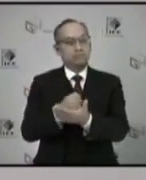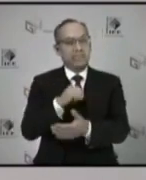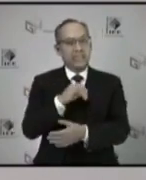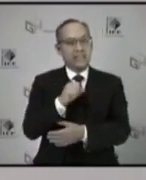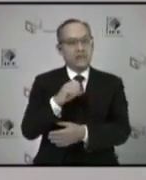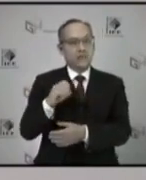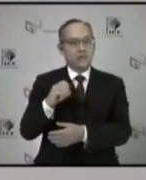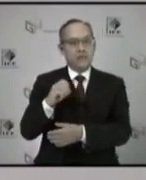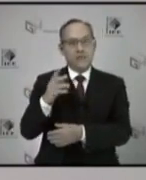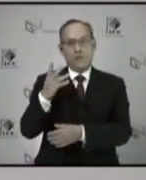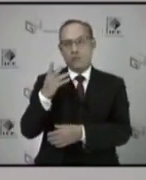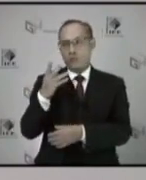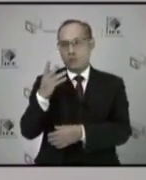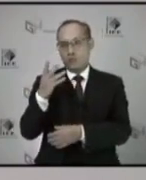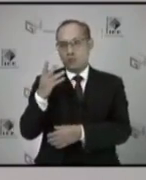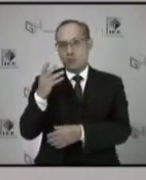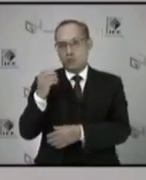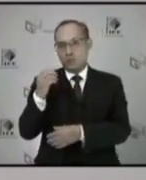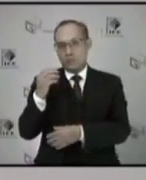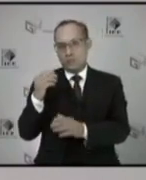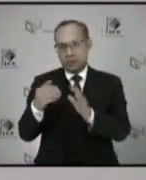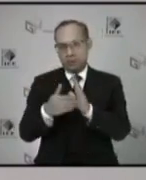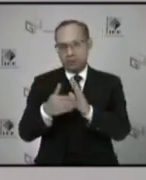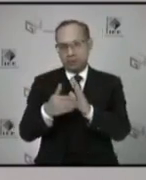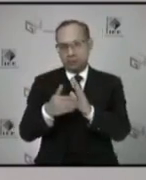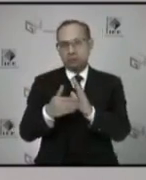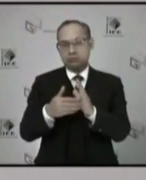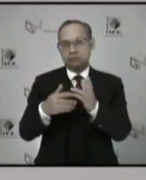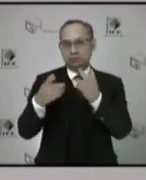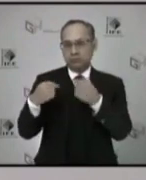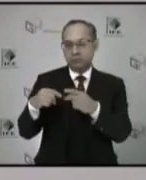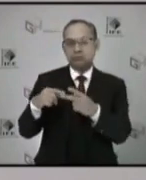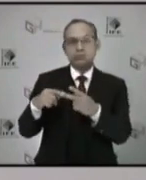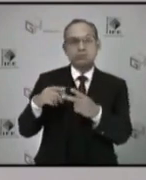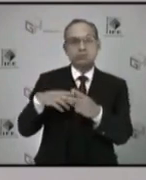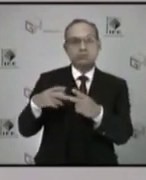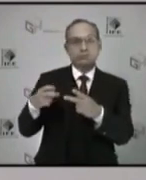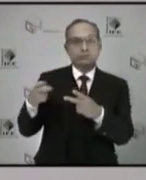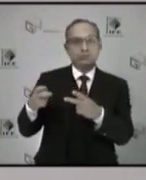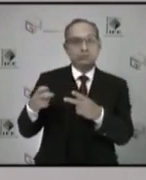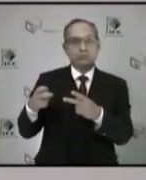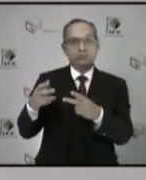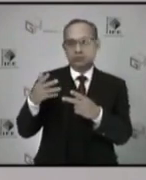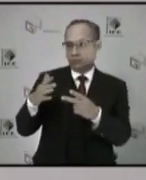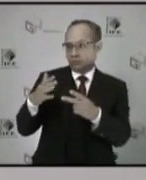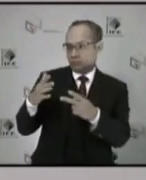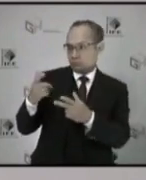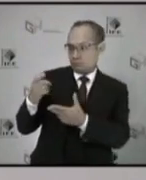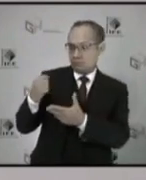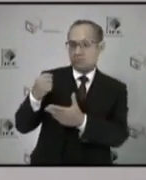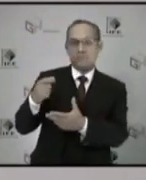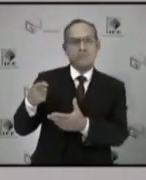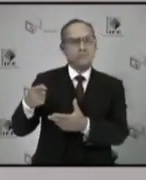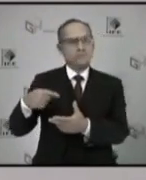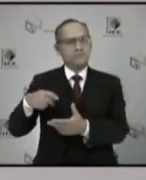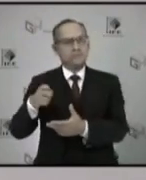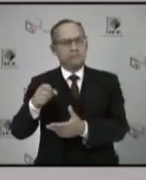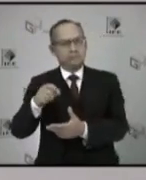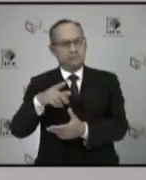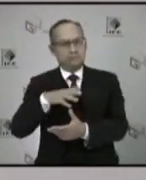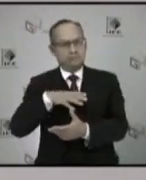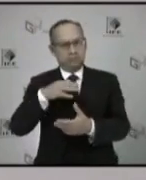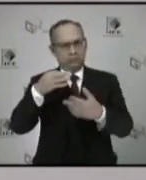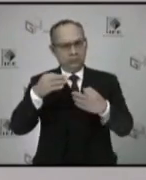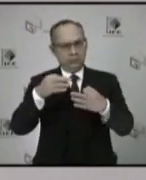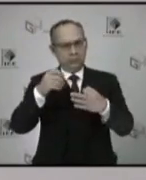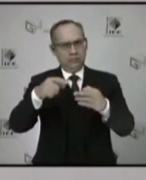fondo de ahorro y préstamo, que por cierto, con 10 millones de pesos. Y usted habla de un desfalco al tribunal y posiblemente se